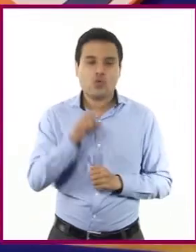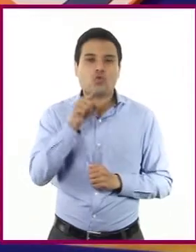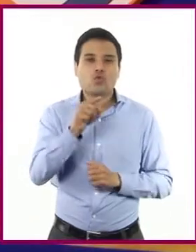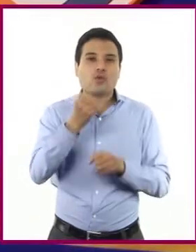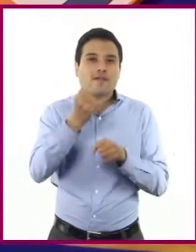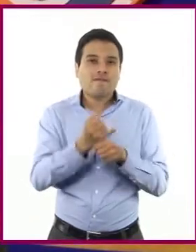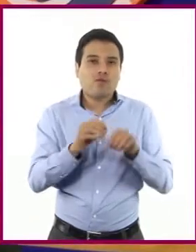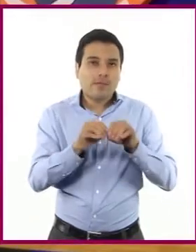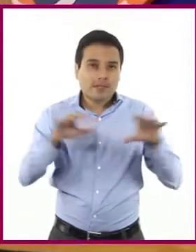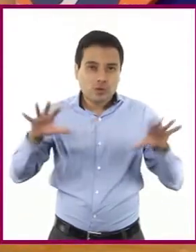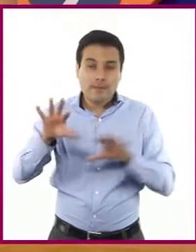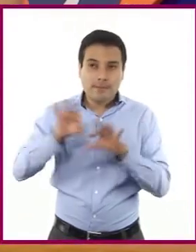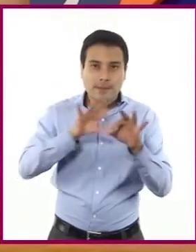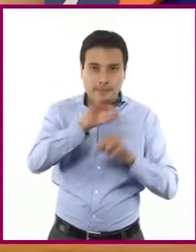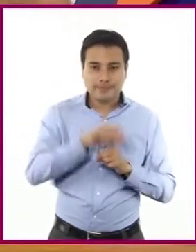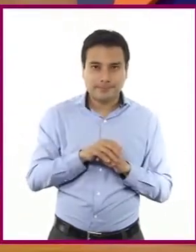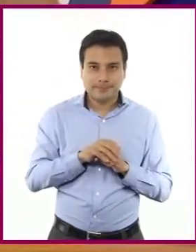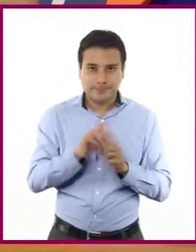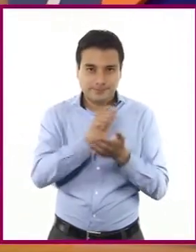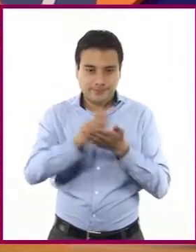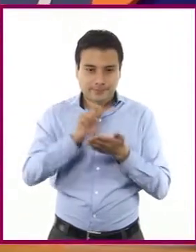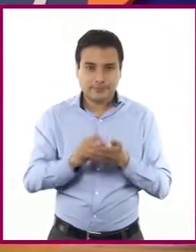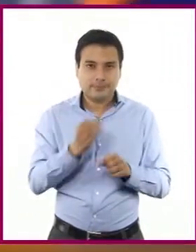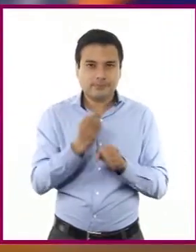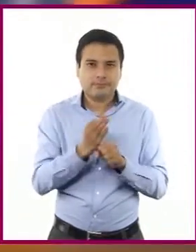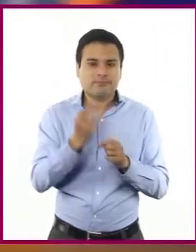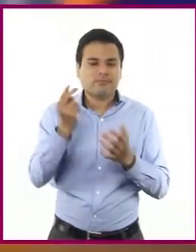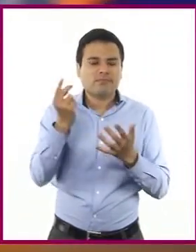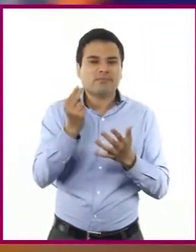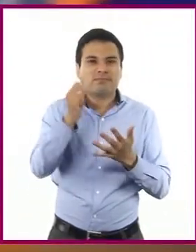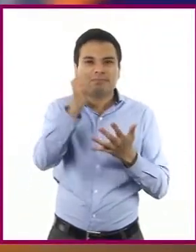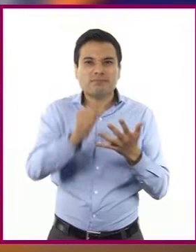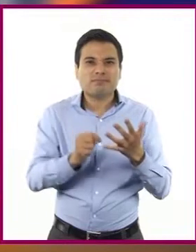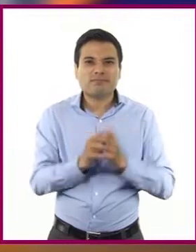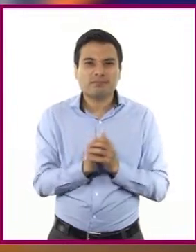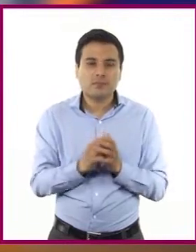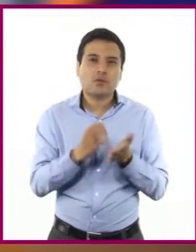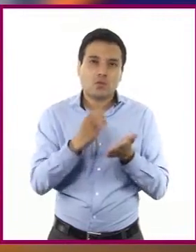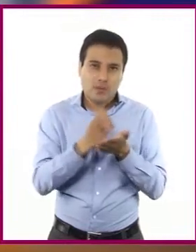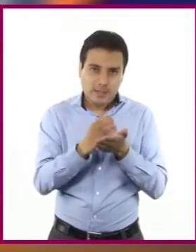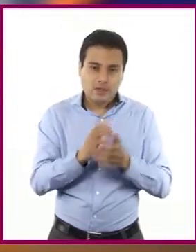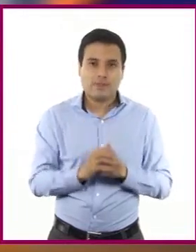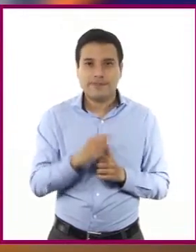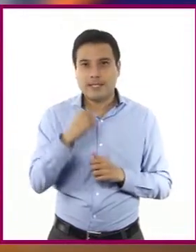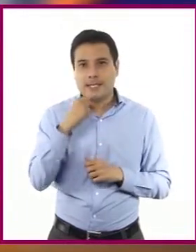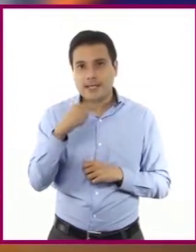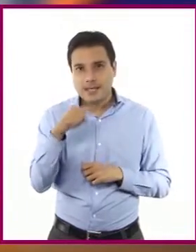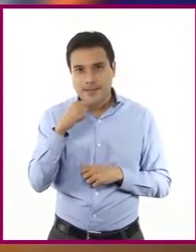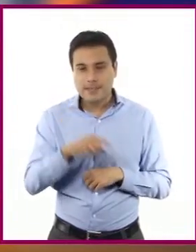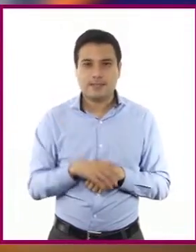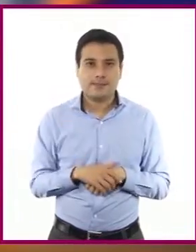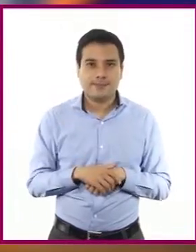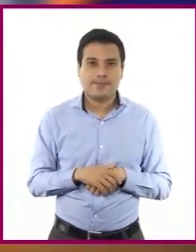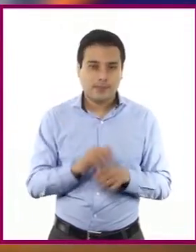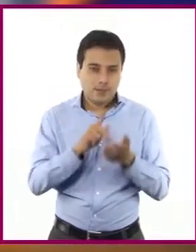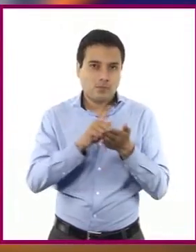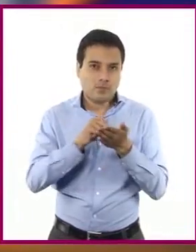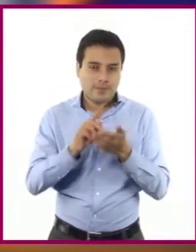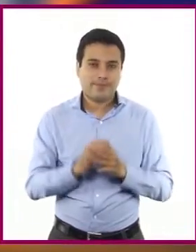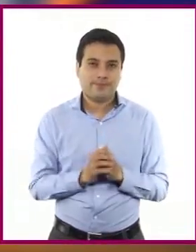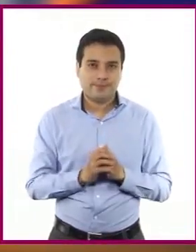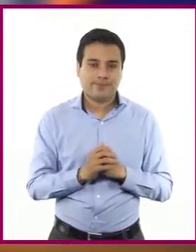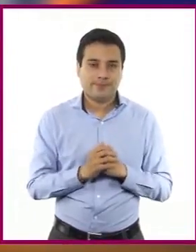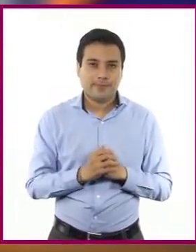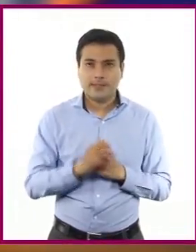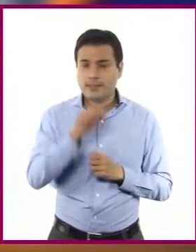resumen. Los materiales que van a necesitar para esta sesión son su siempre confiable cuaderno, lápiz o bolígrafo para que puedan tomar notas.